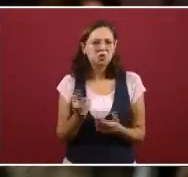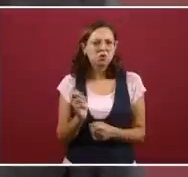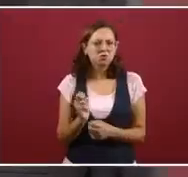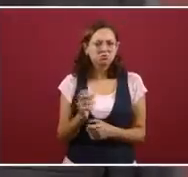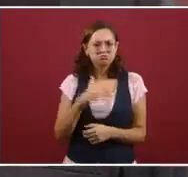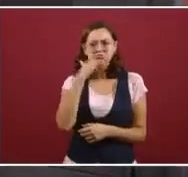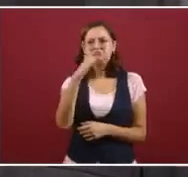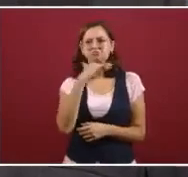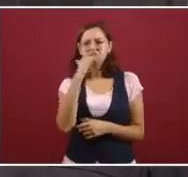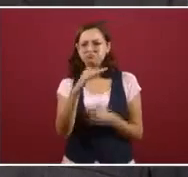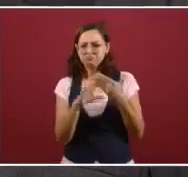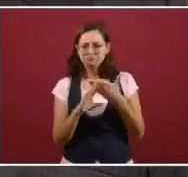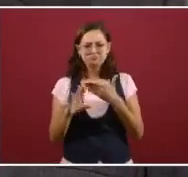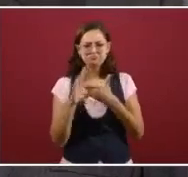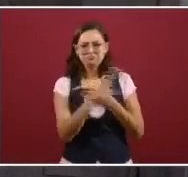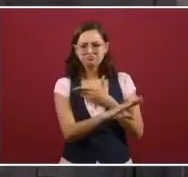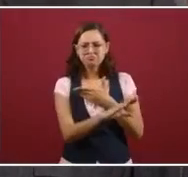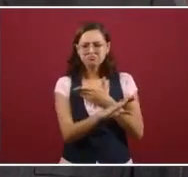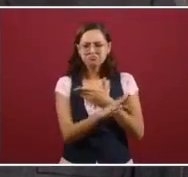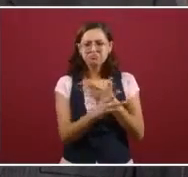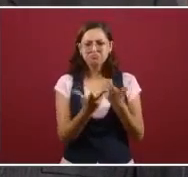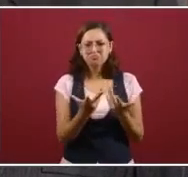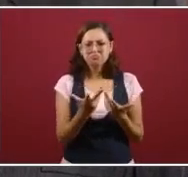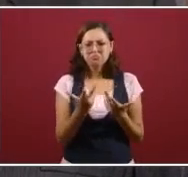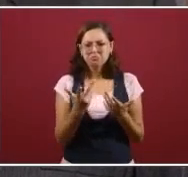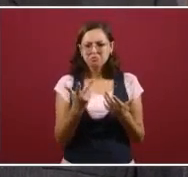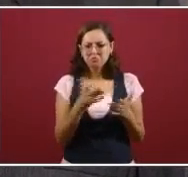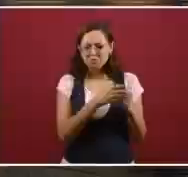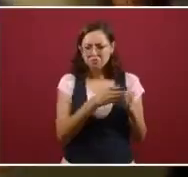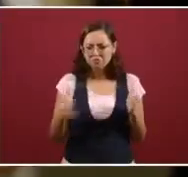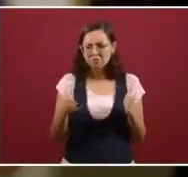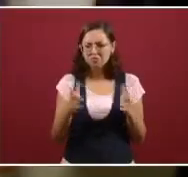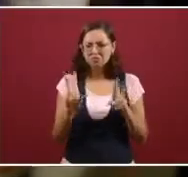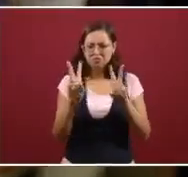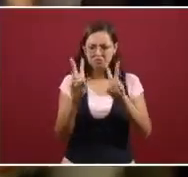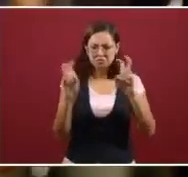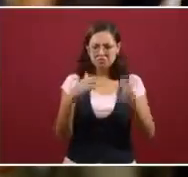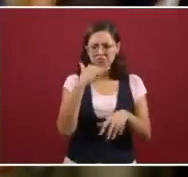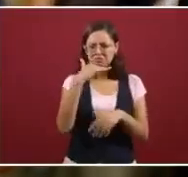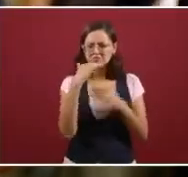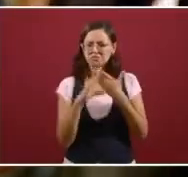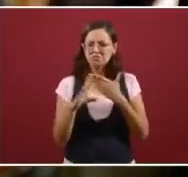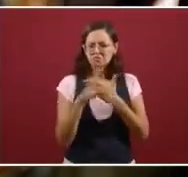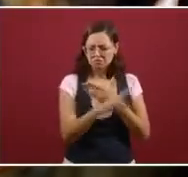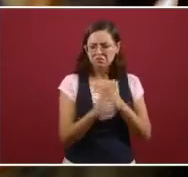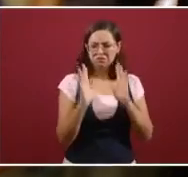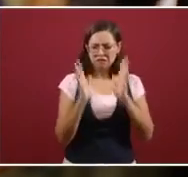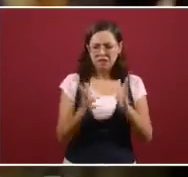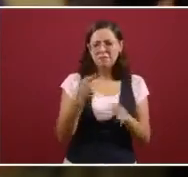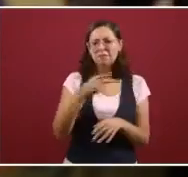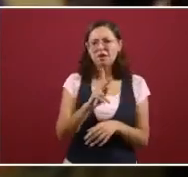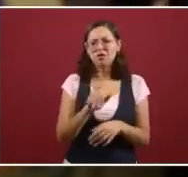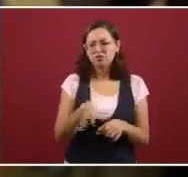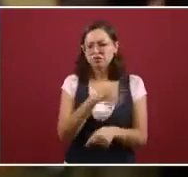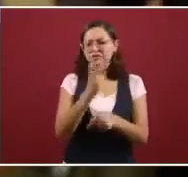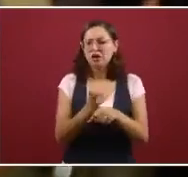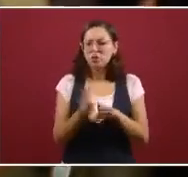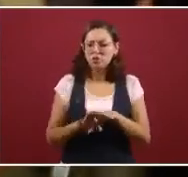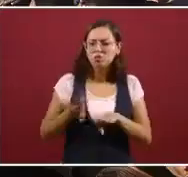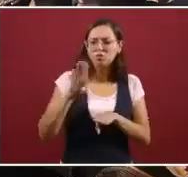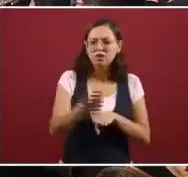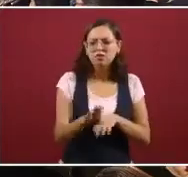está trabajando muy fuerte en no tolerar la corrupción en el primer nivel, ¿cuándo tiene pensado usted entrar a ese segundo